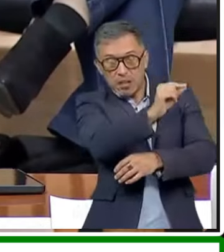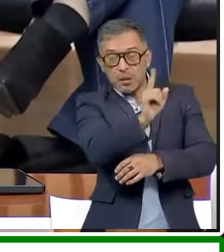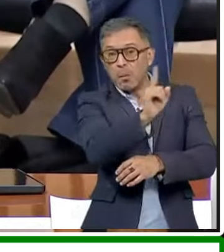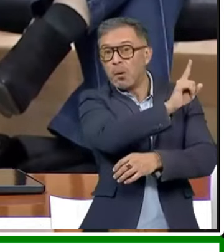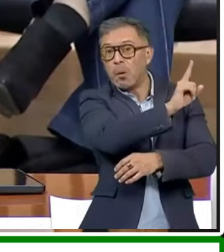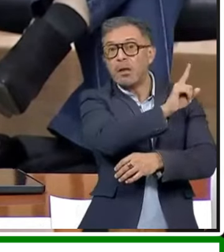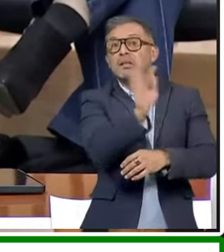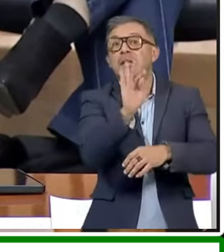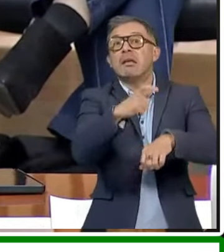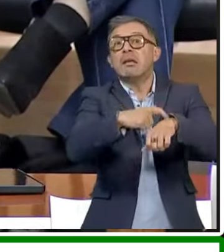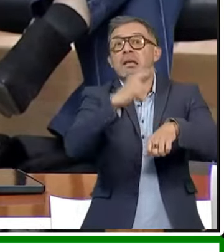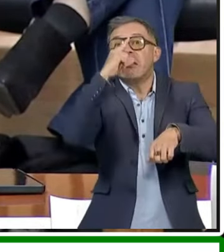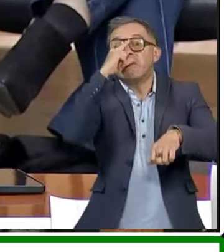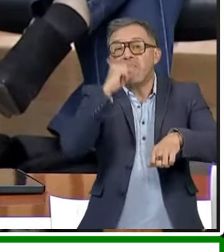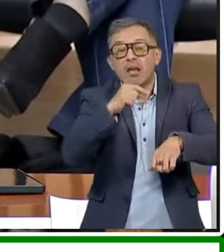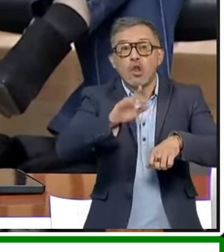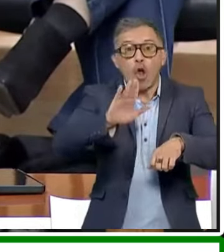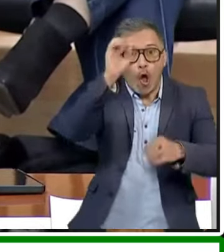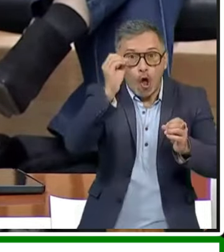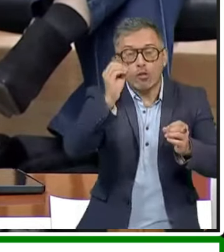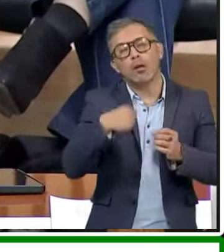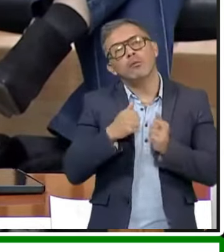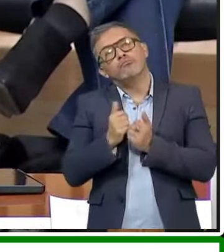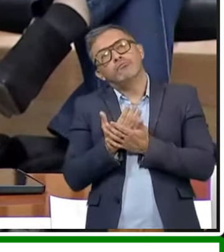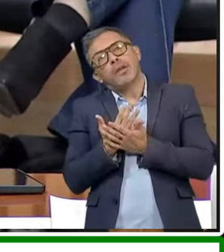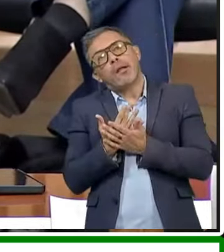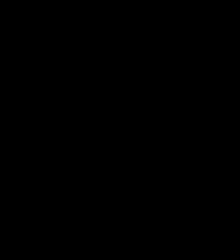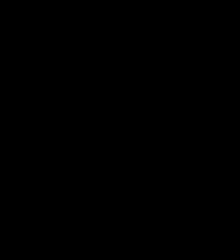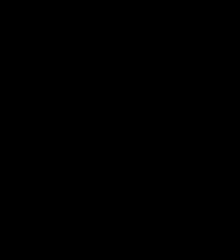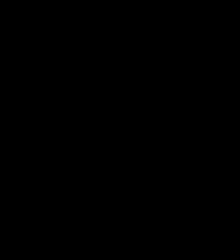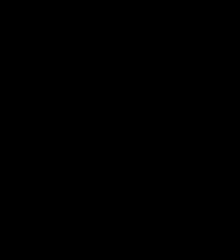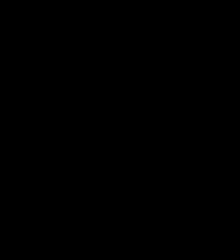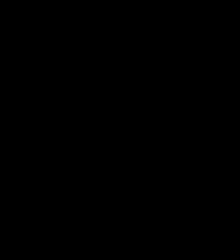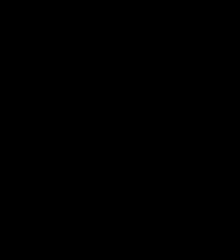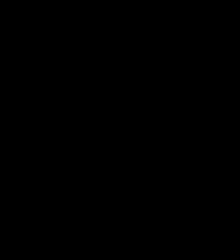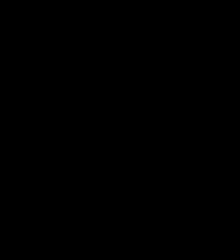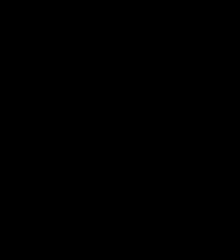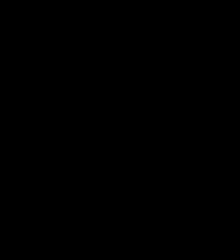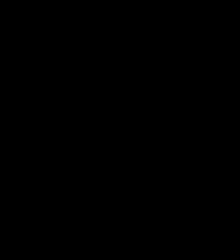de la palabra, señor, nos vamos a tener que estar esperando por una decisión cobarde que usted tomó. Es cuanto, presidente.